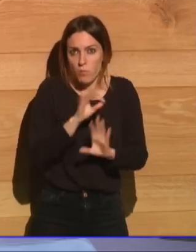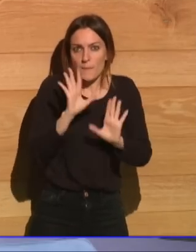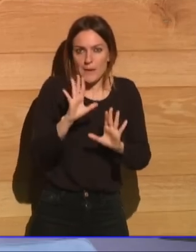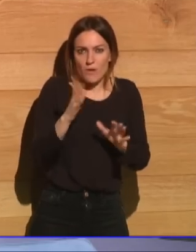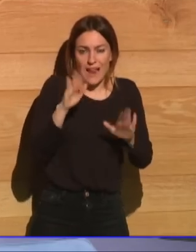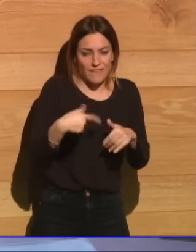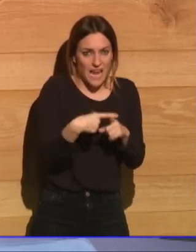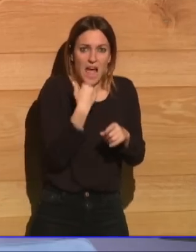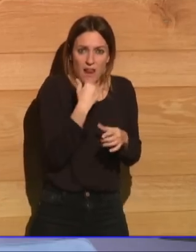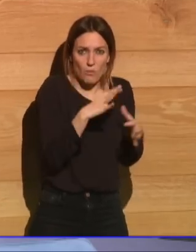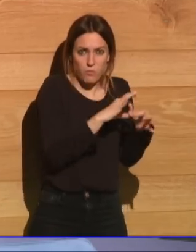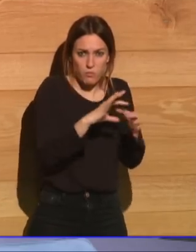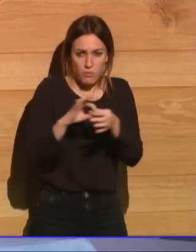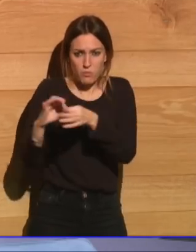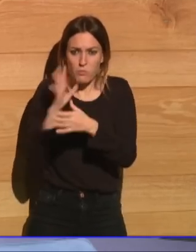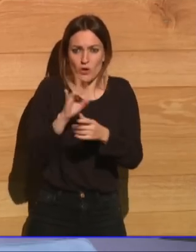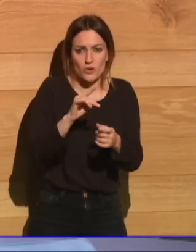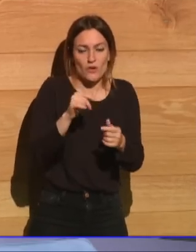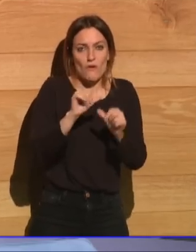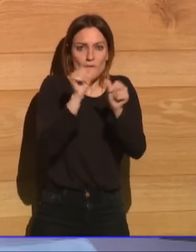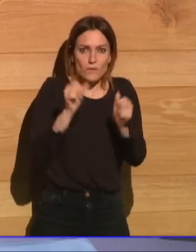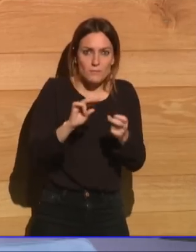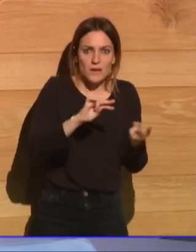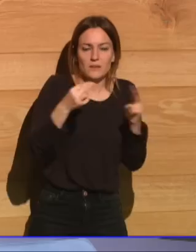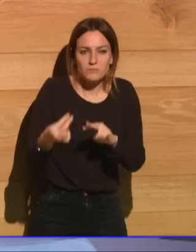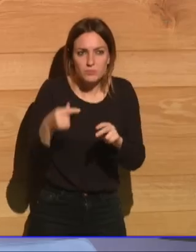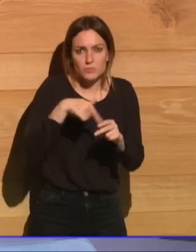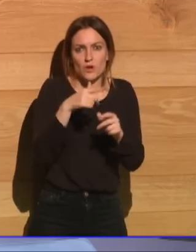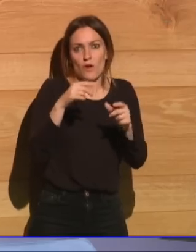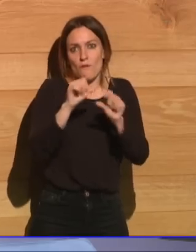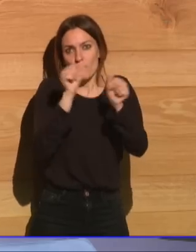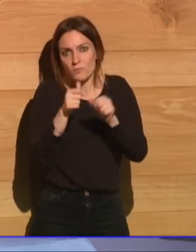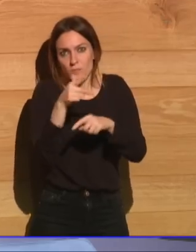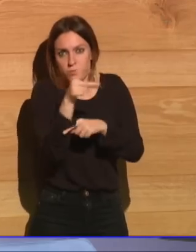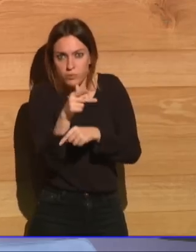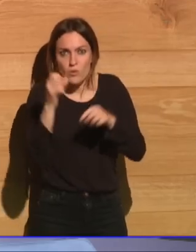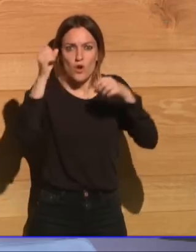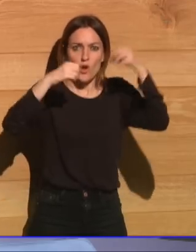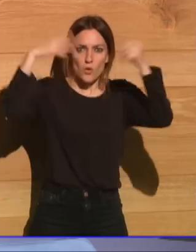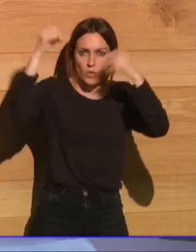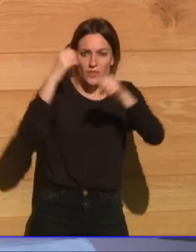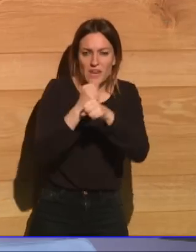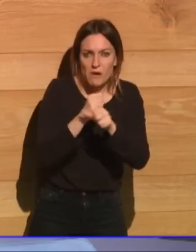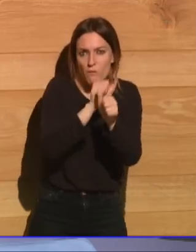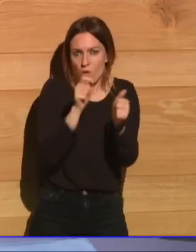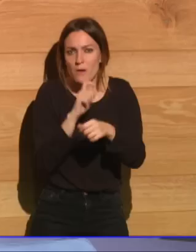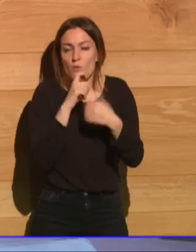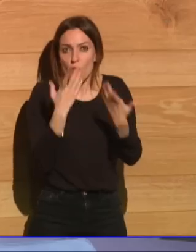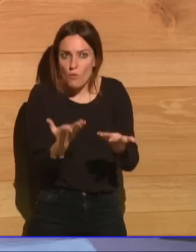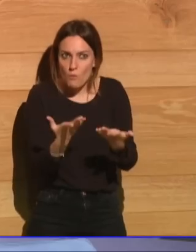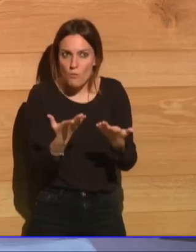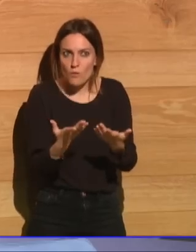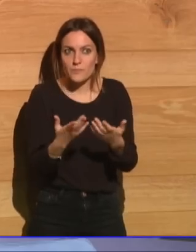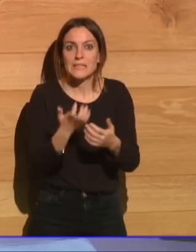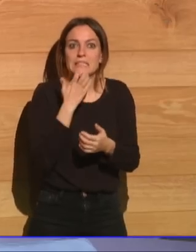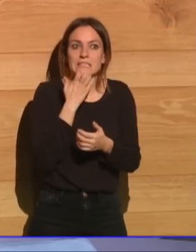que ver con su manejo de la interpretación, con su uso de las ópticas y con el empleo de la luz. Y de hecho, cuando no trabaja con seres, sino que